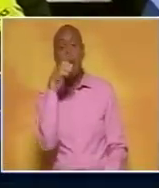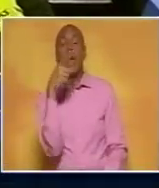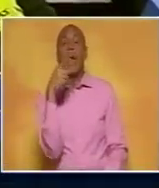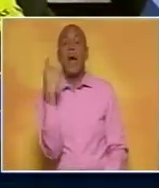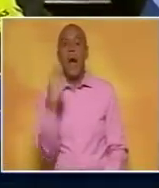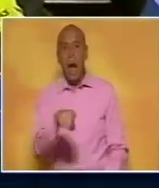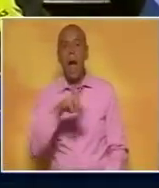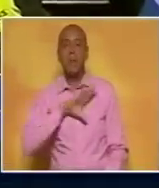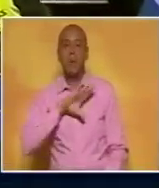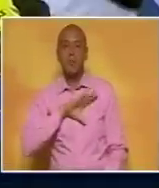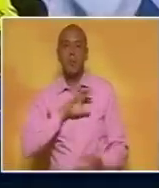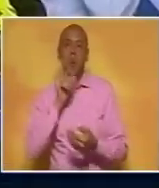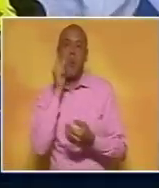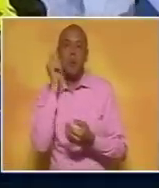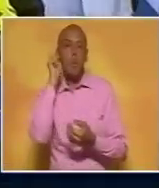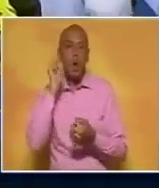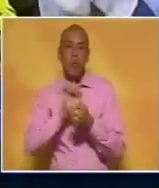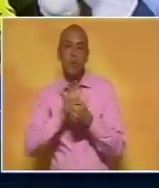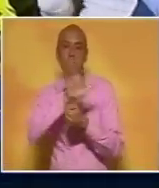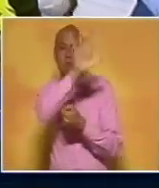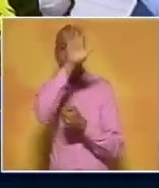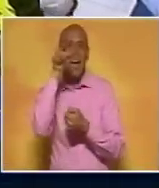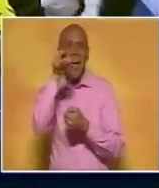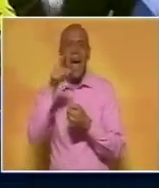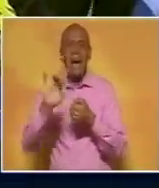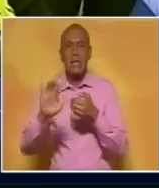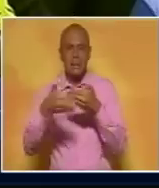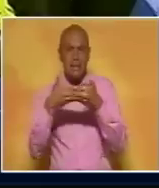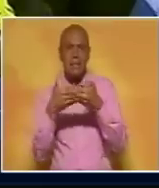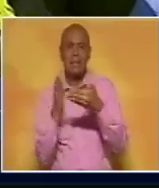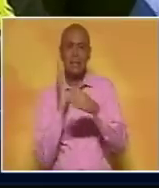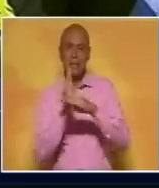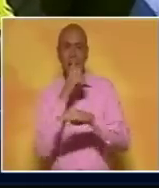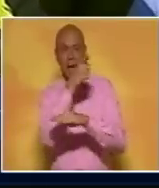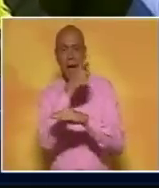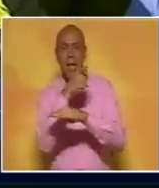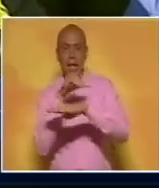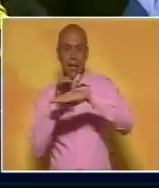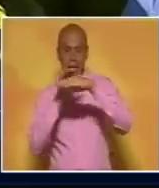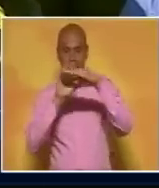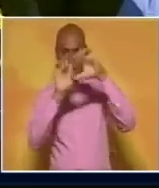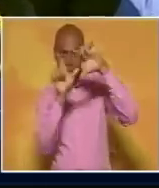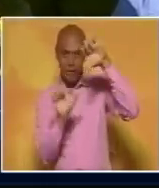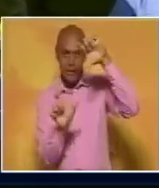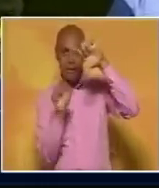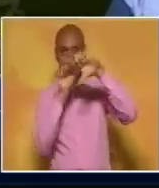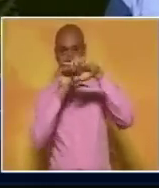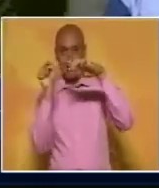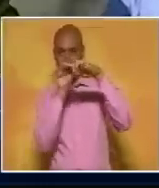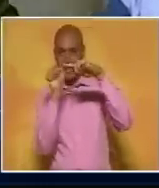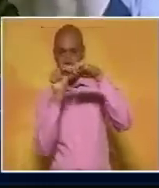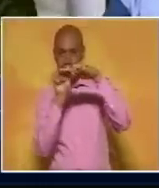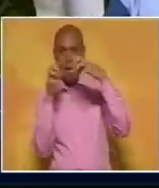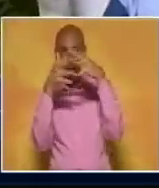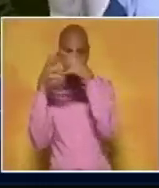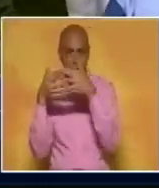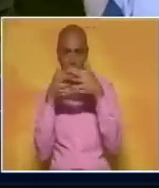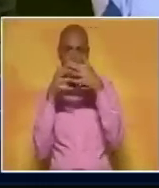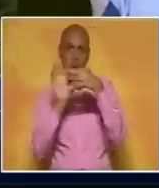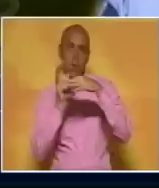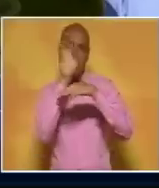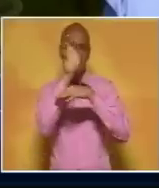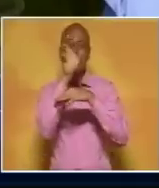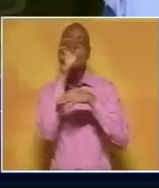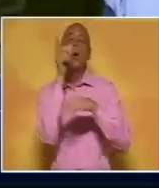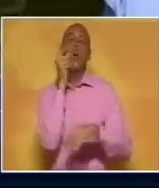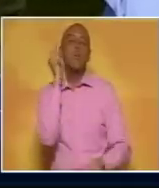inmigrante. Ese muro que le están construyendo, el cual estamos en contra, es justamente porque los mexicanos se quieren ir. Y los mexicanos que se van